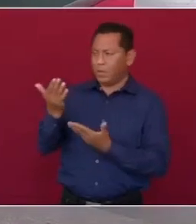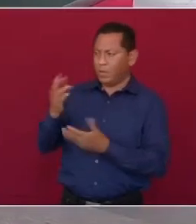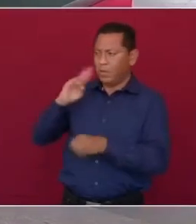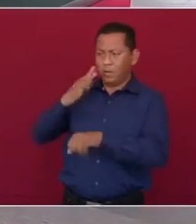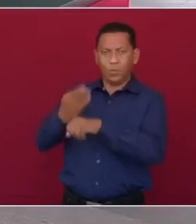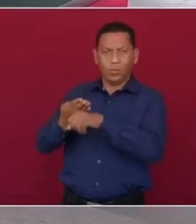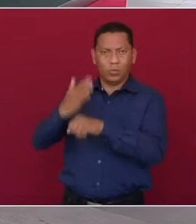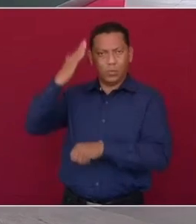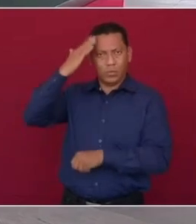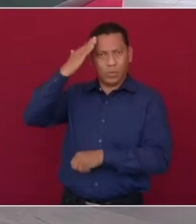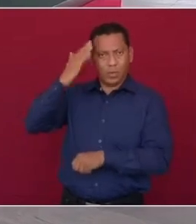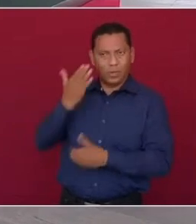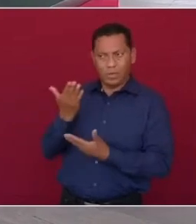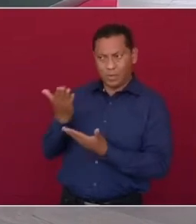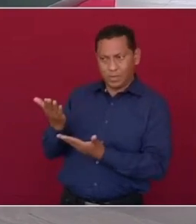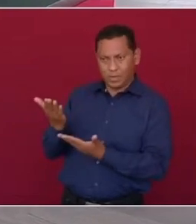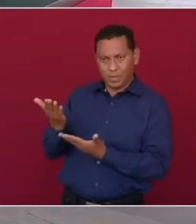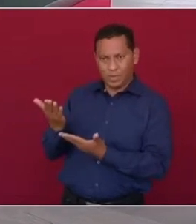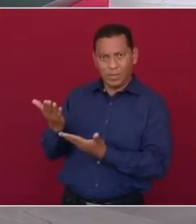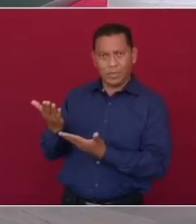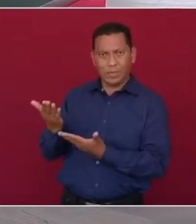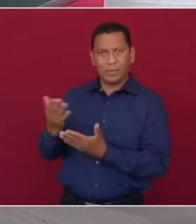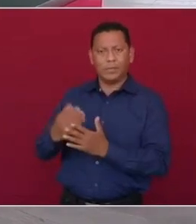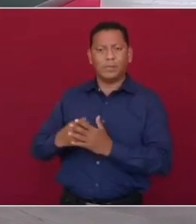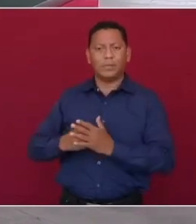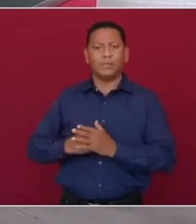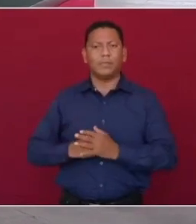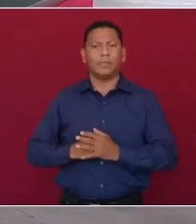es el responsable.